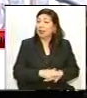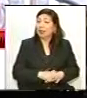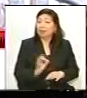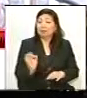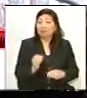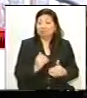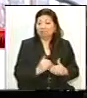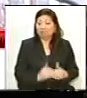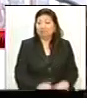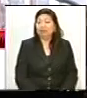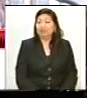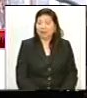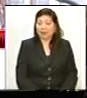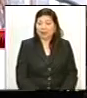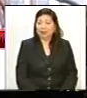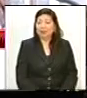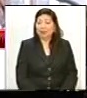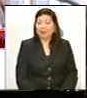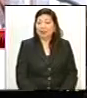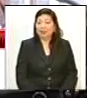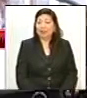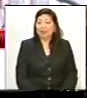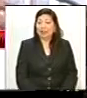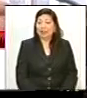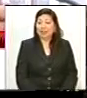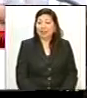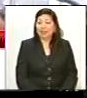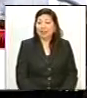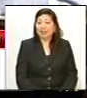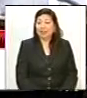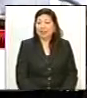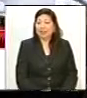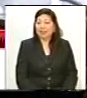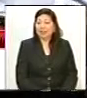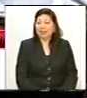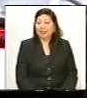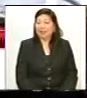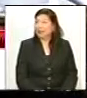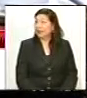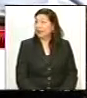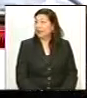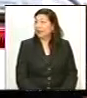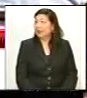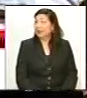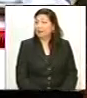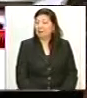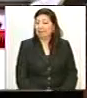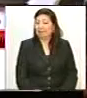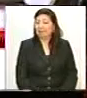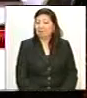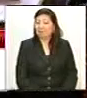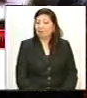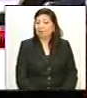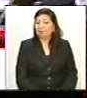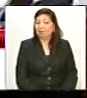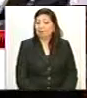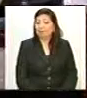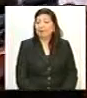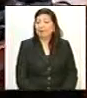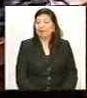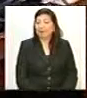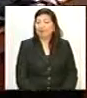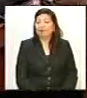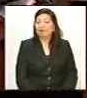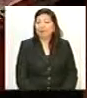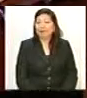civil y penal, ¿no? Sí, si me permiten, el congresista Yuyes me pidió primero la palabra, luego el congresista Ceballos, y